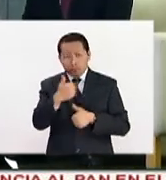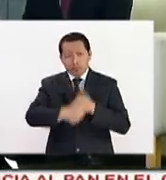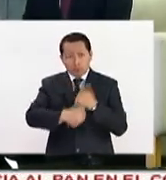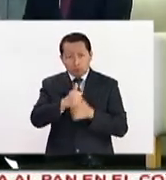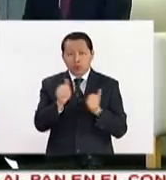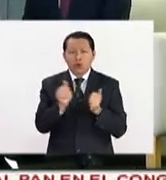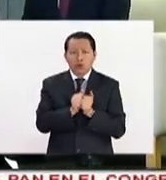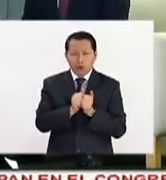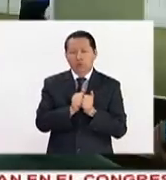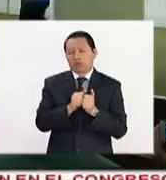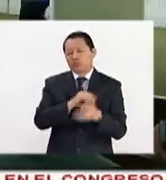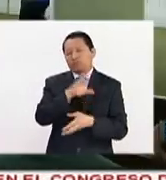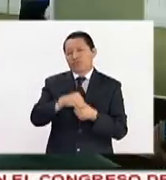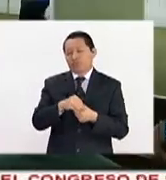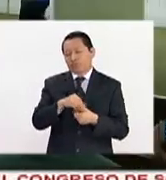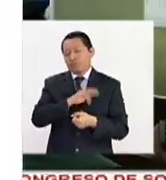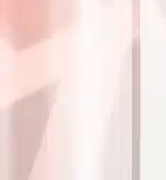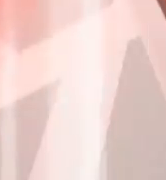con equilibrio e inclusión.